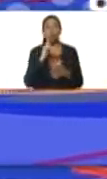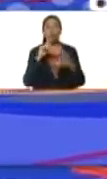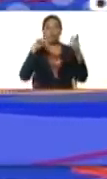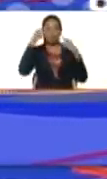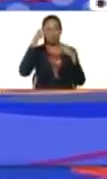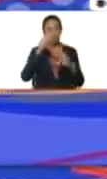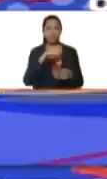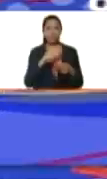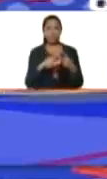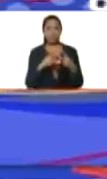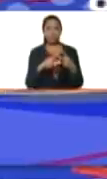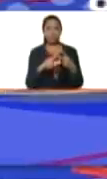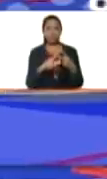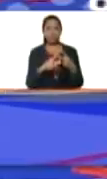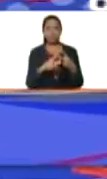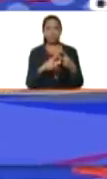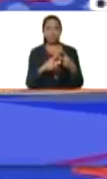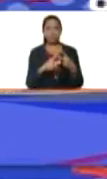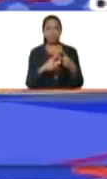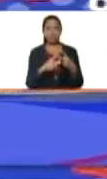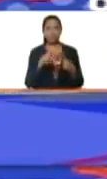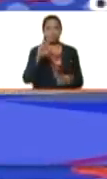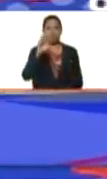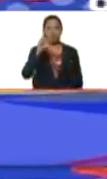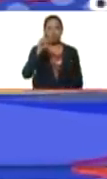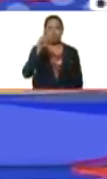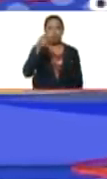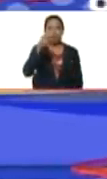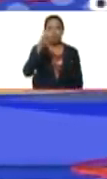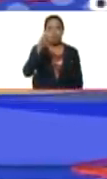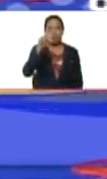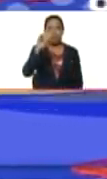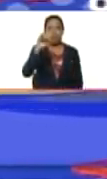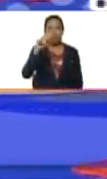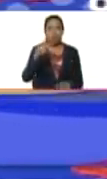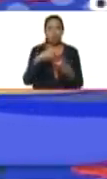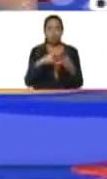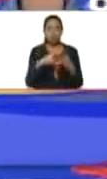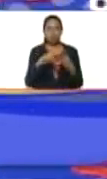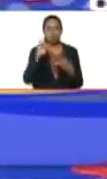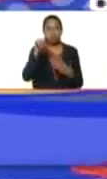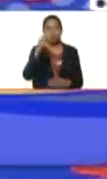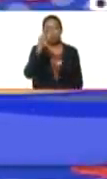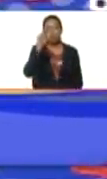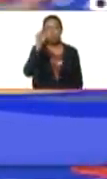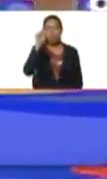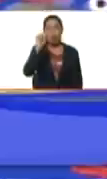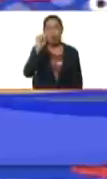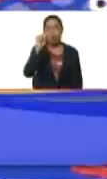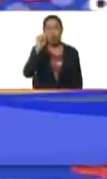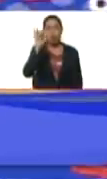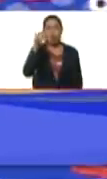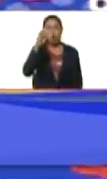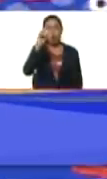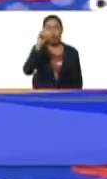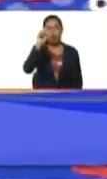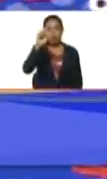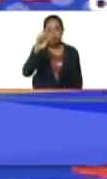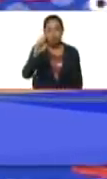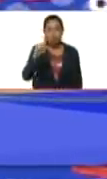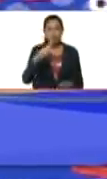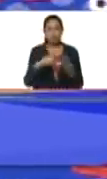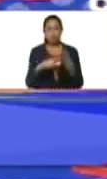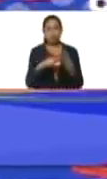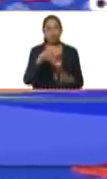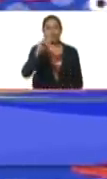de Velar, Eugenio P. Velar, que nos queda en Valle Verde. Tenemos aquí la de Juan José Abreu y la Sinami aquí mismo en el